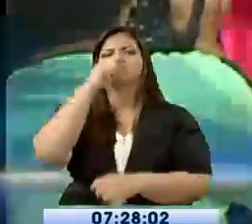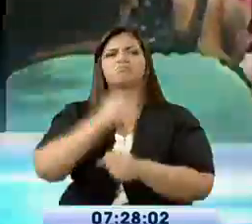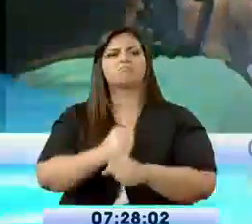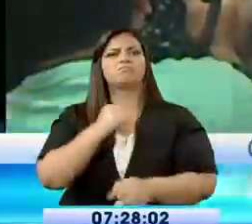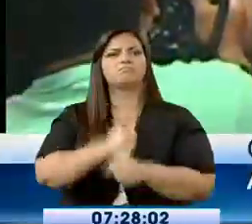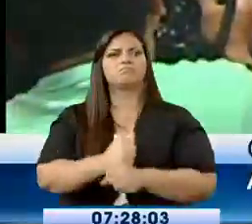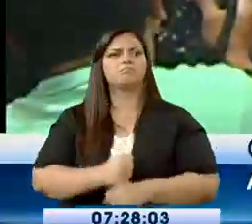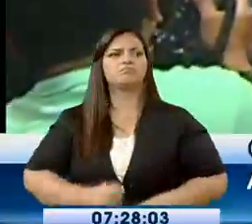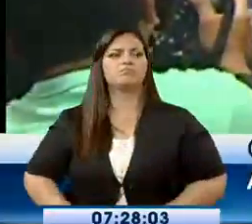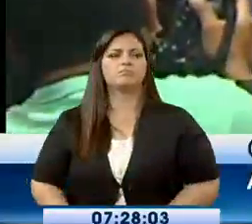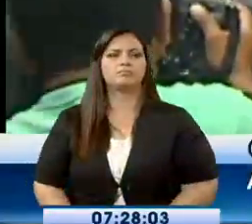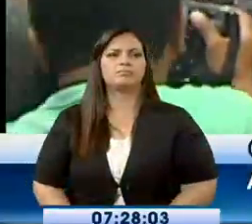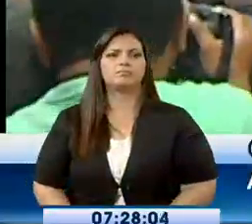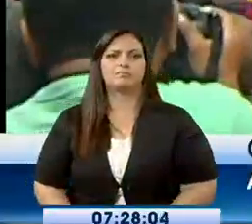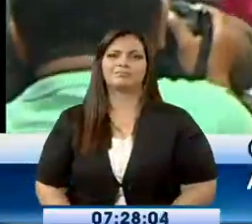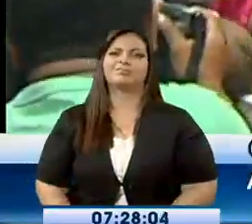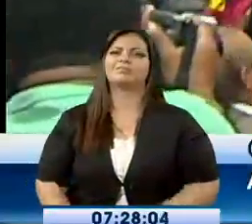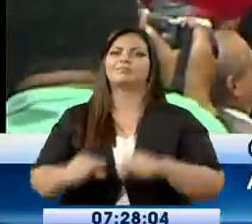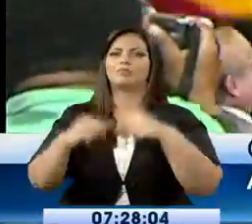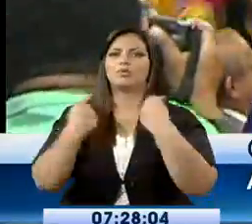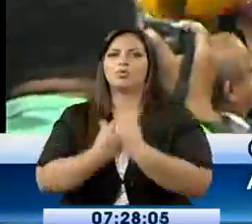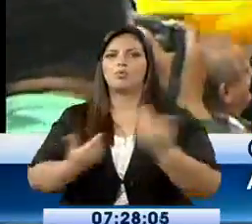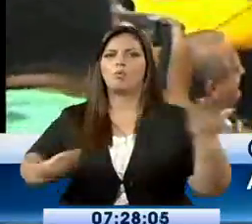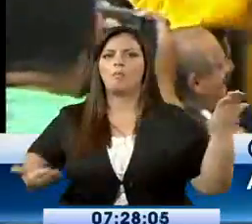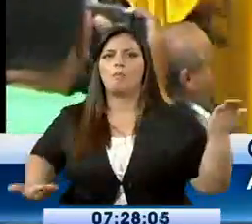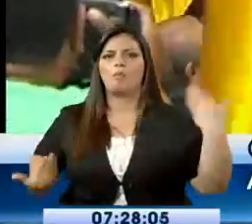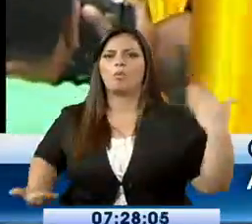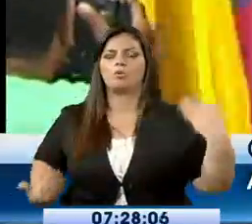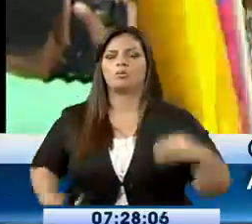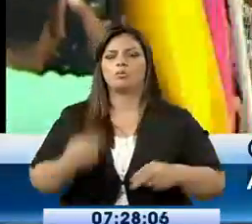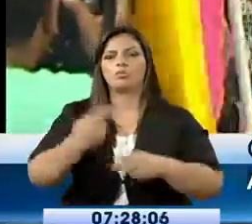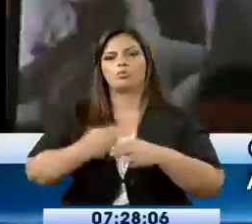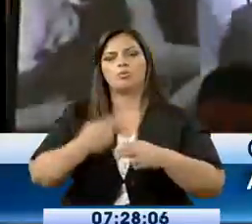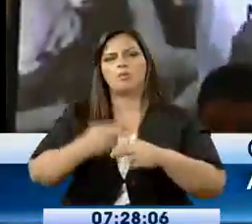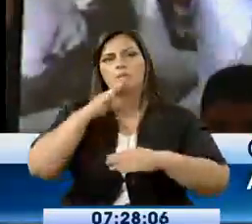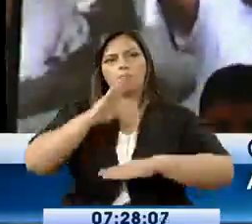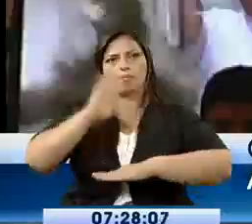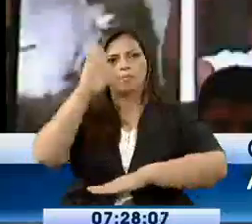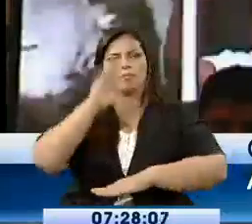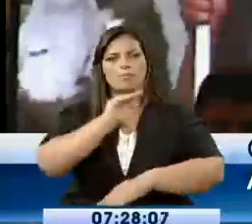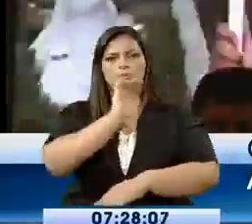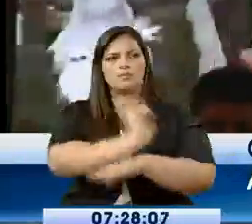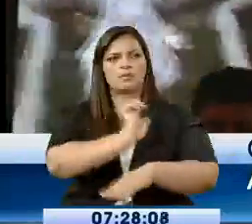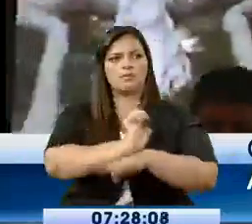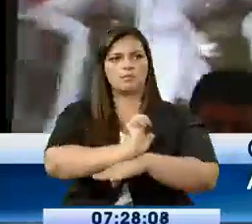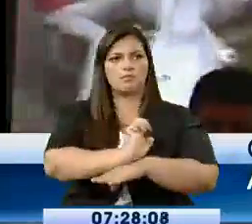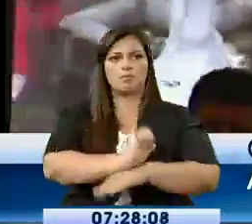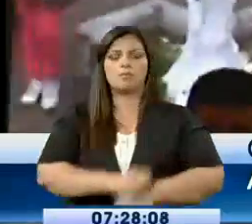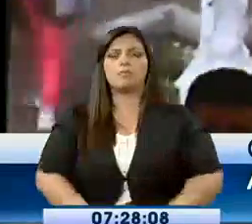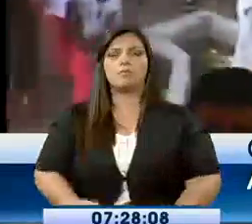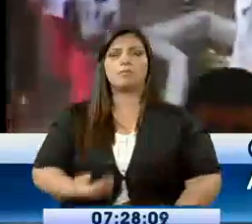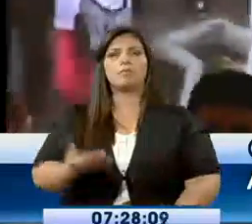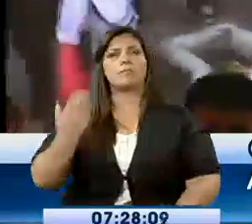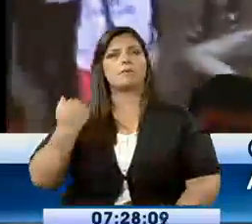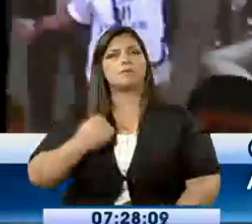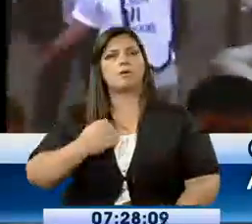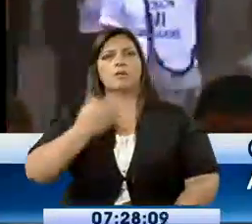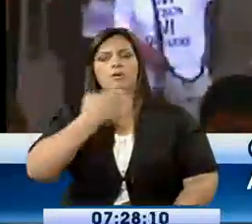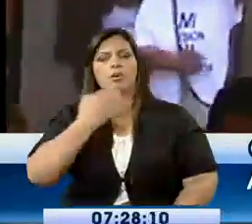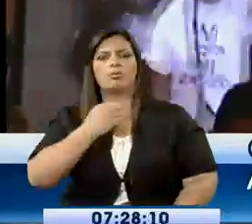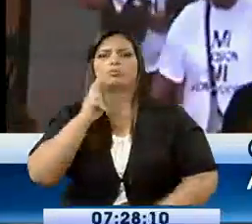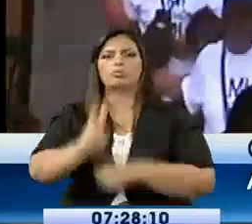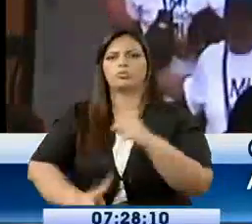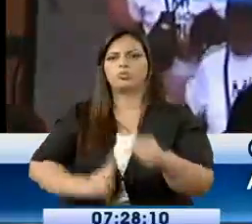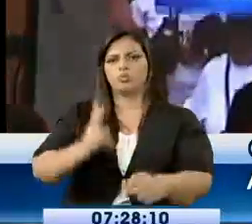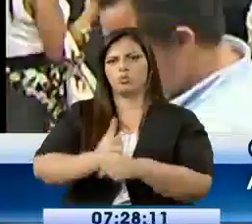El colectivo Compromiso Ecuador cumplió en agosto 2 años de conformación. Dijeron estar ultimando detalles en